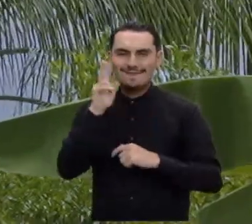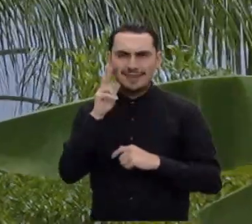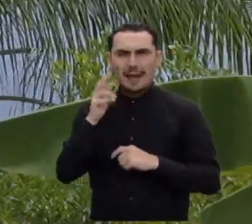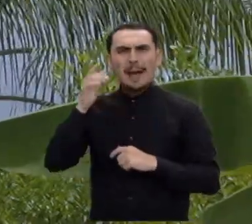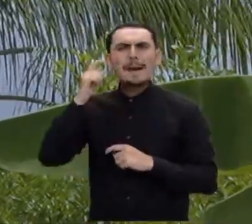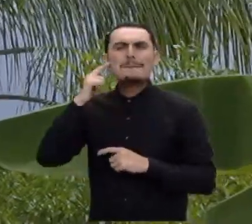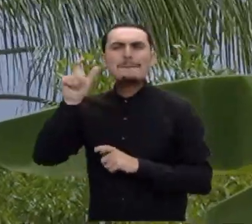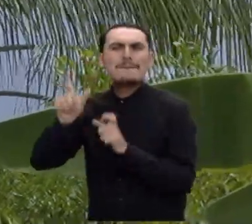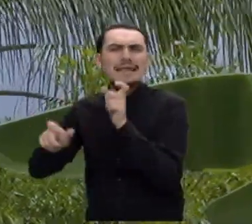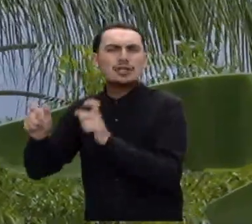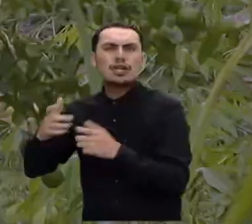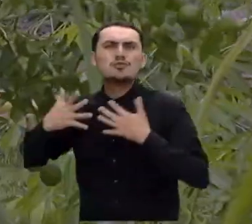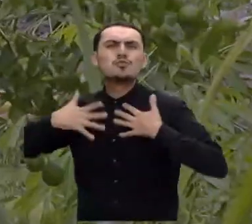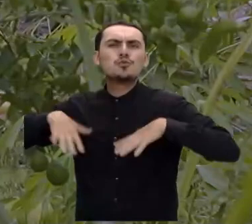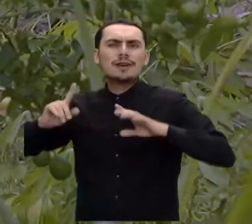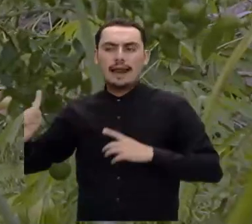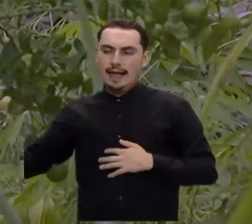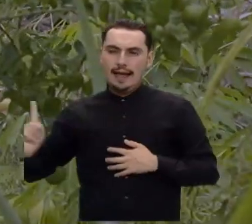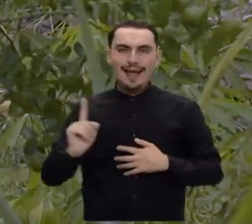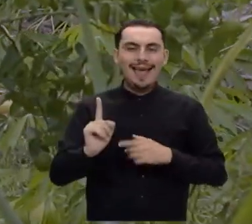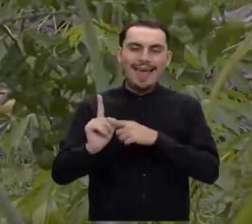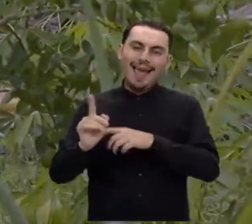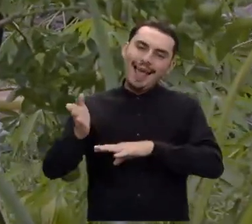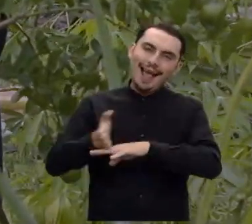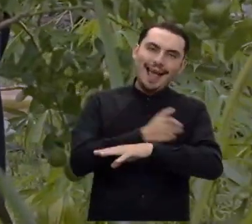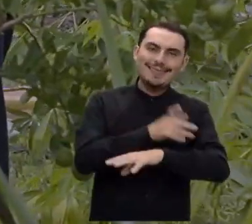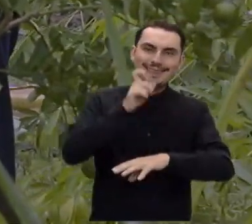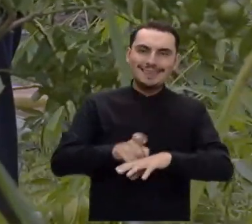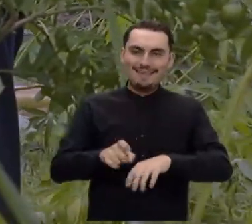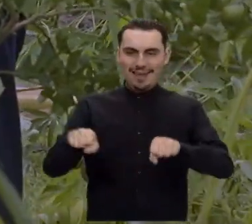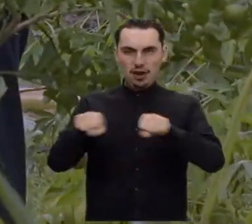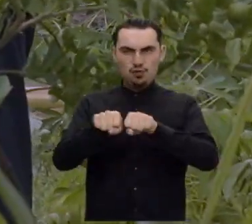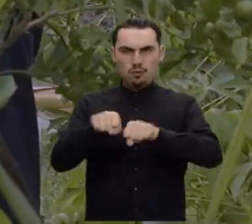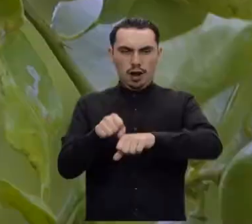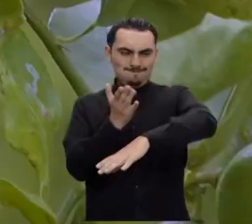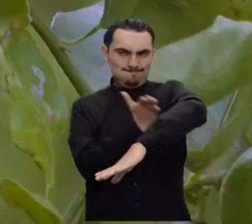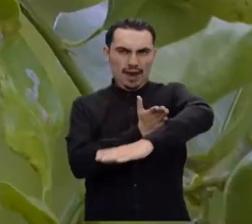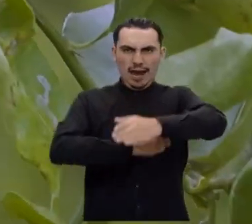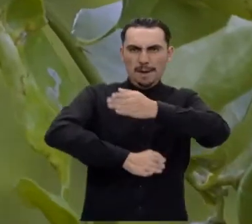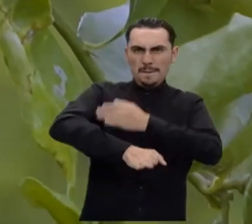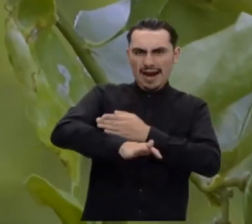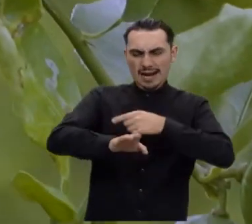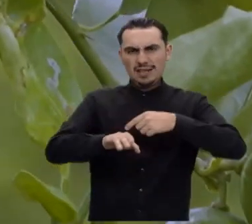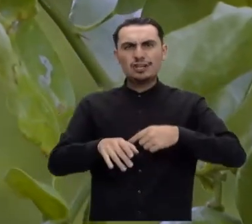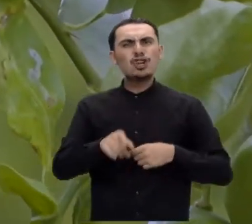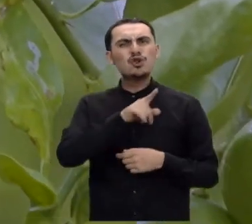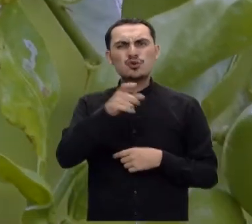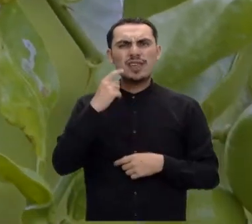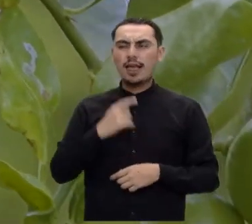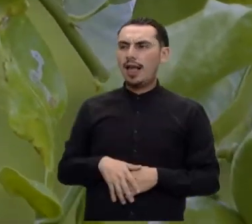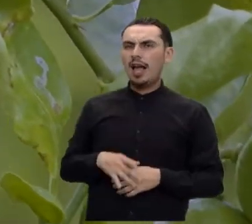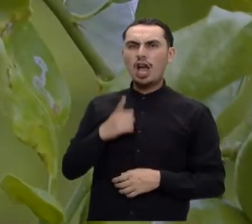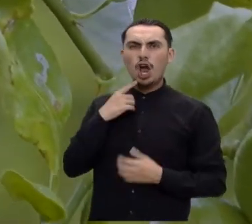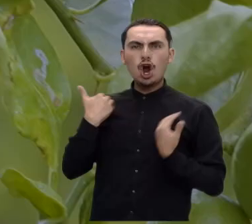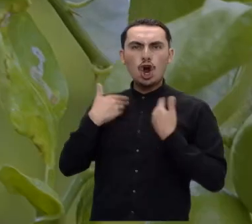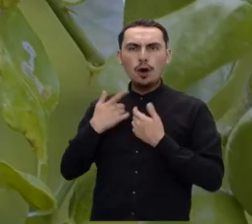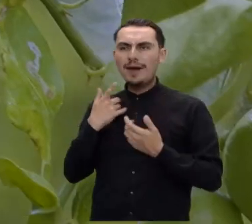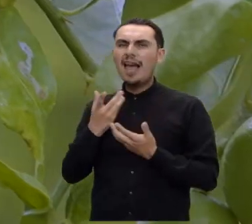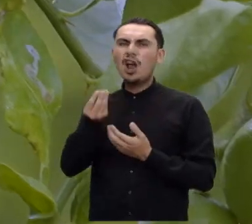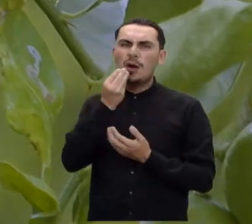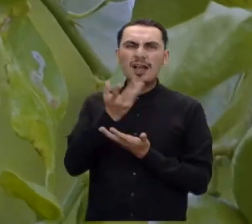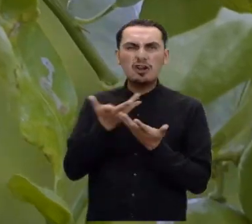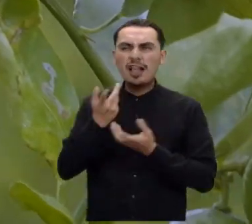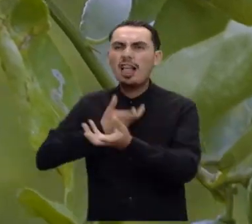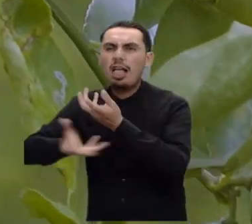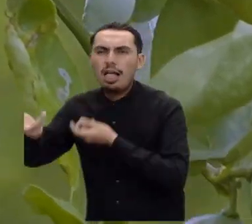Toda persona que ingresa a su parcela debe de ingresar con botas de caucho. No estemos aceptando o intercambiando material